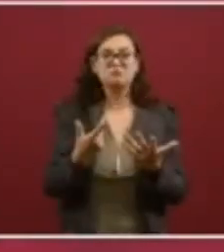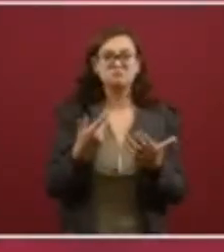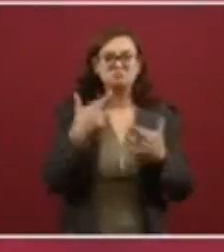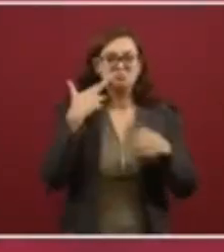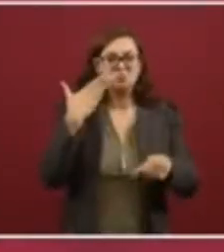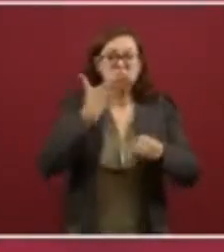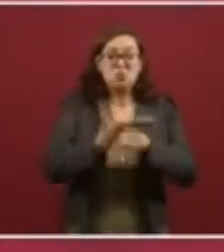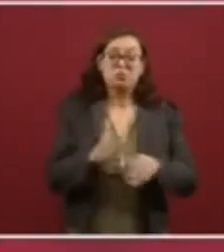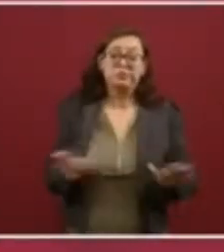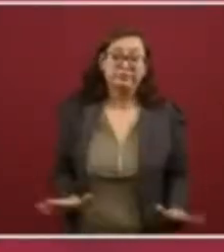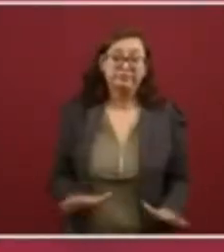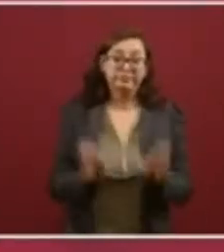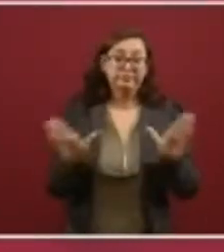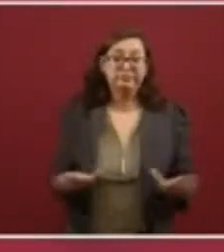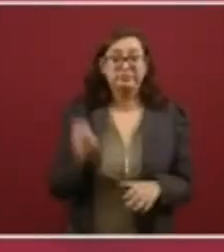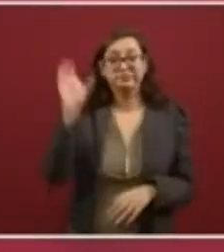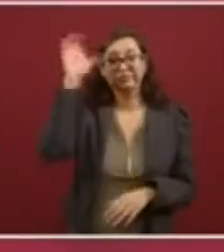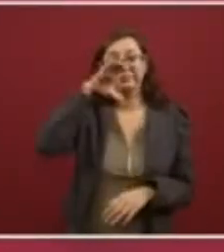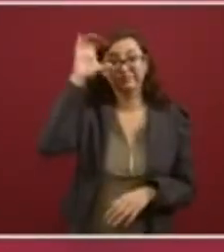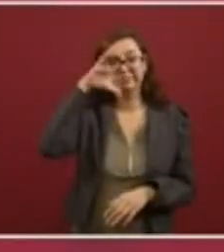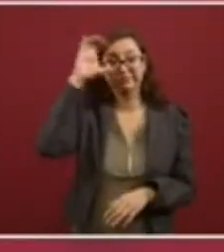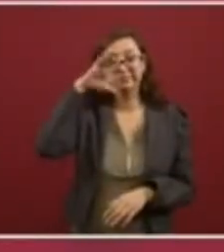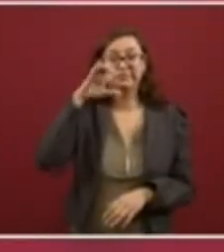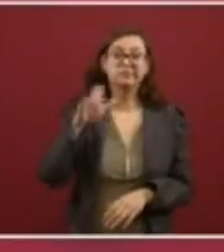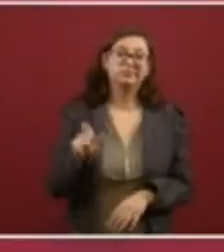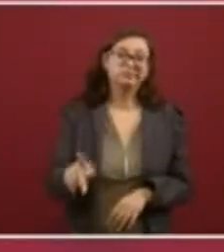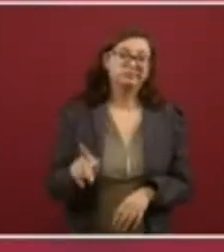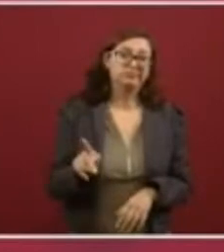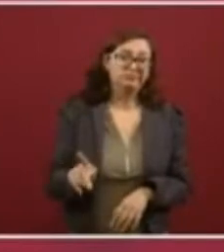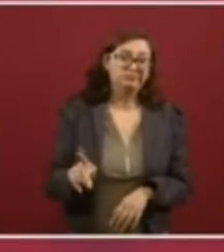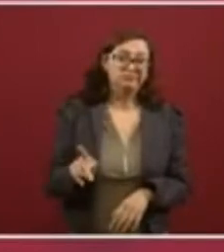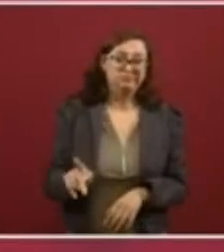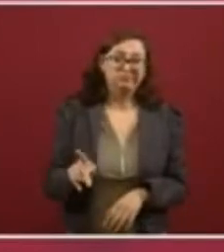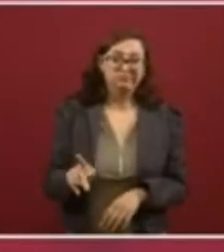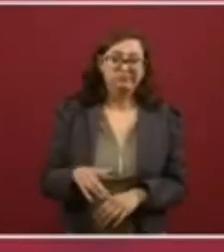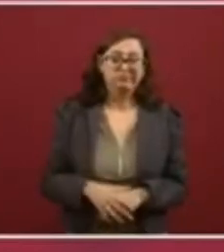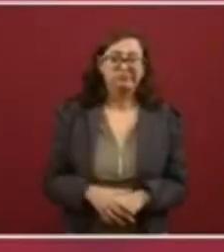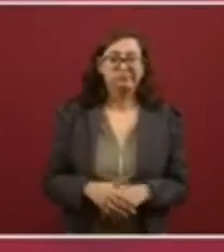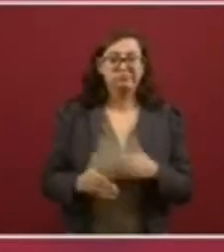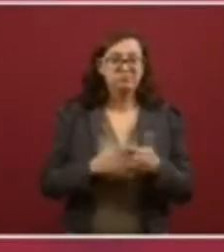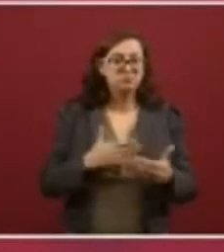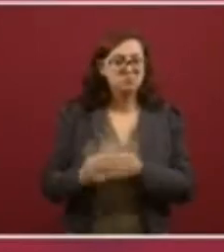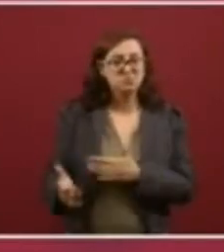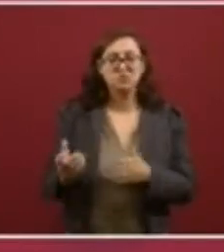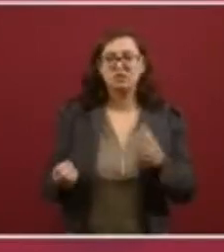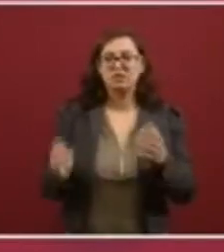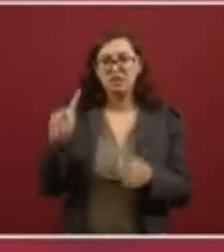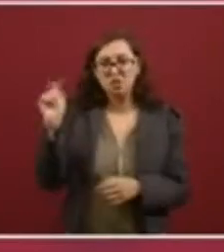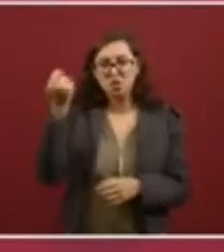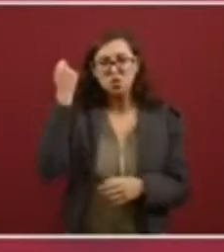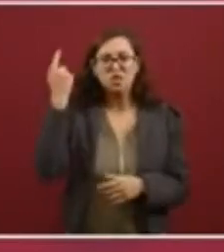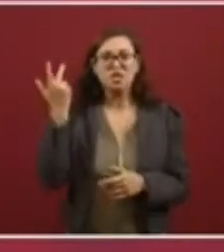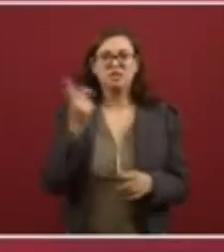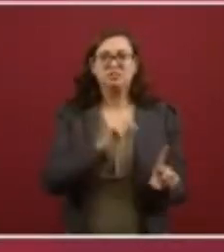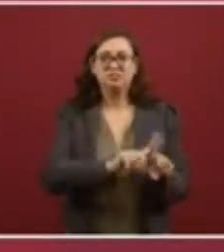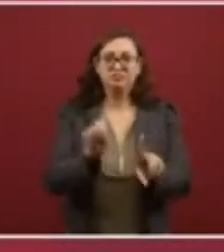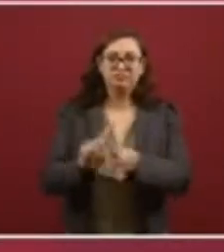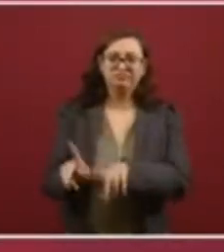el fomento a las ciencias, las innovaciones, la